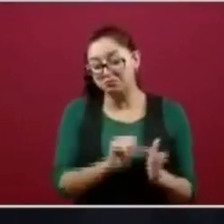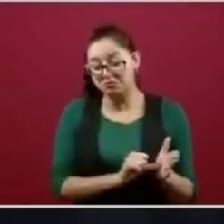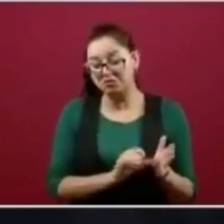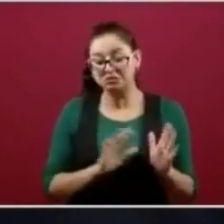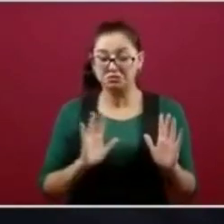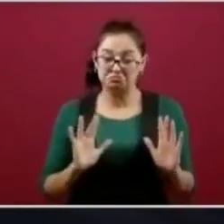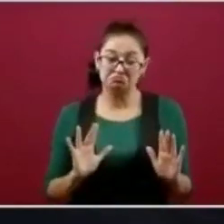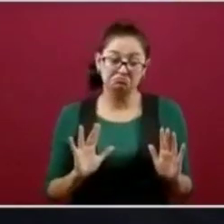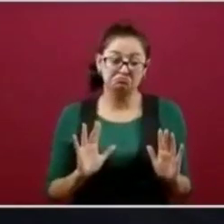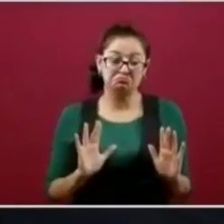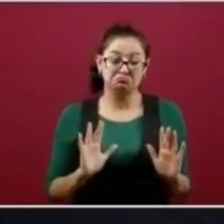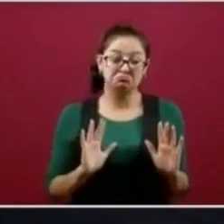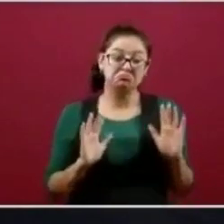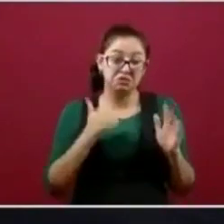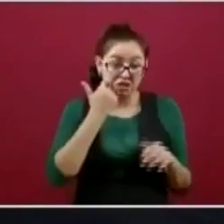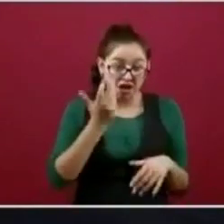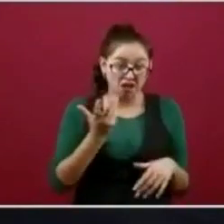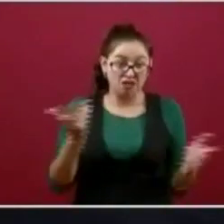más tiempo.